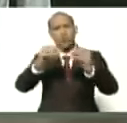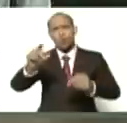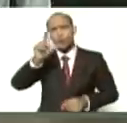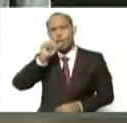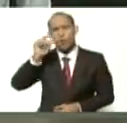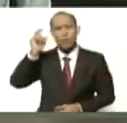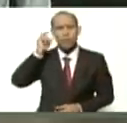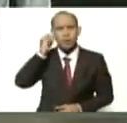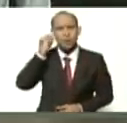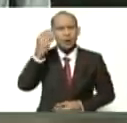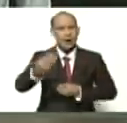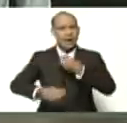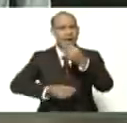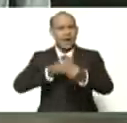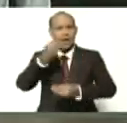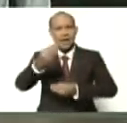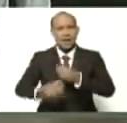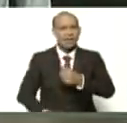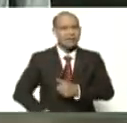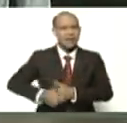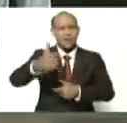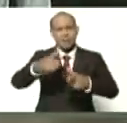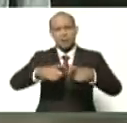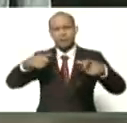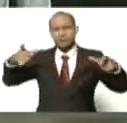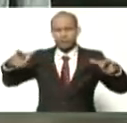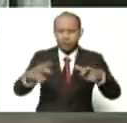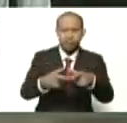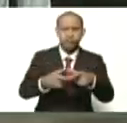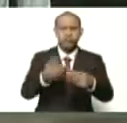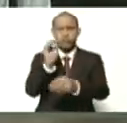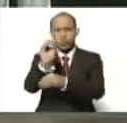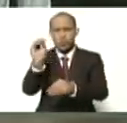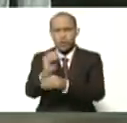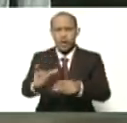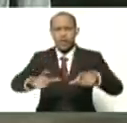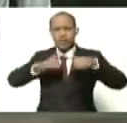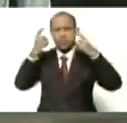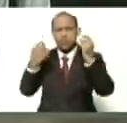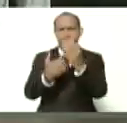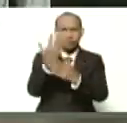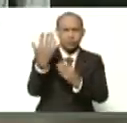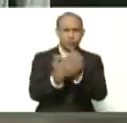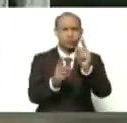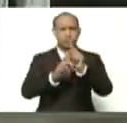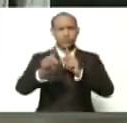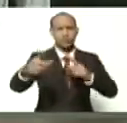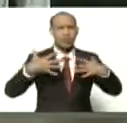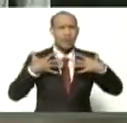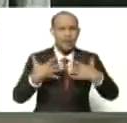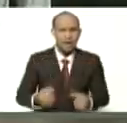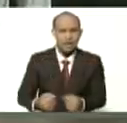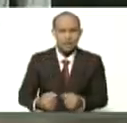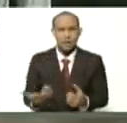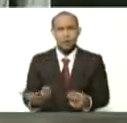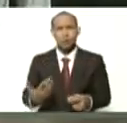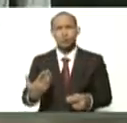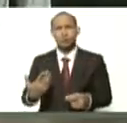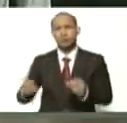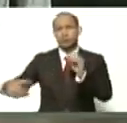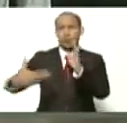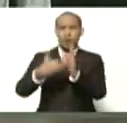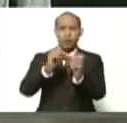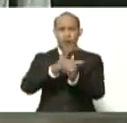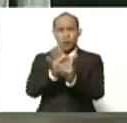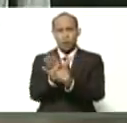hagamos cada vez más extrema nuestras medidas de prevención de protección y de cuidado de la salud para evitar pues que esta